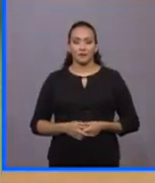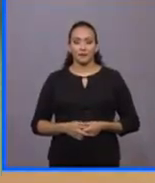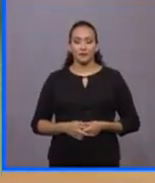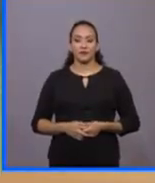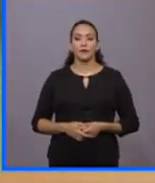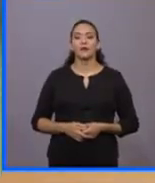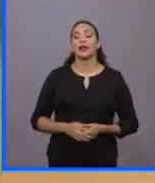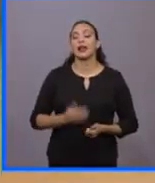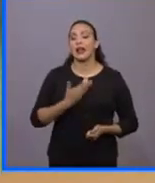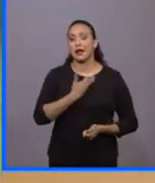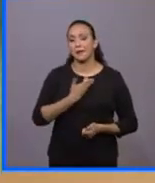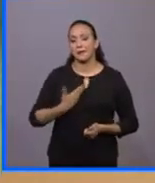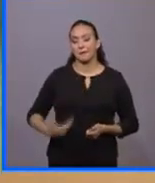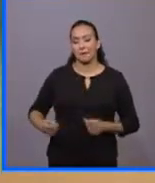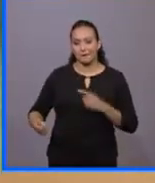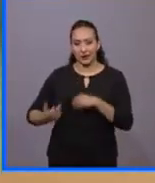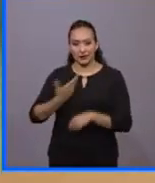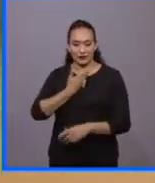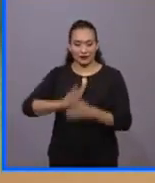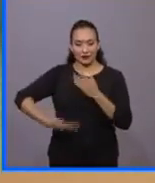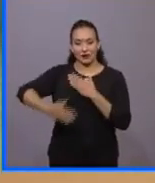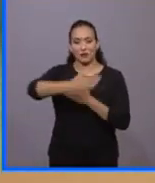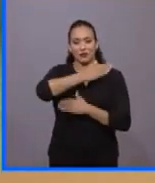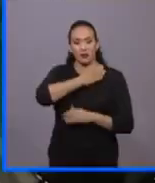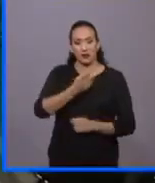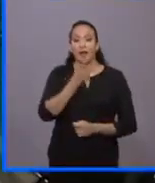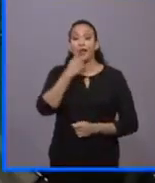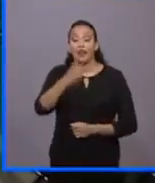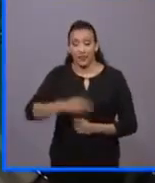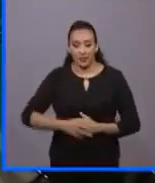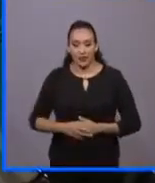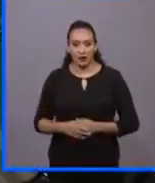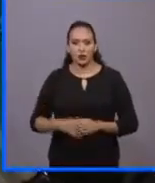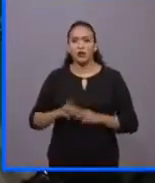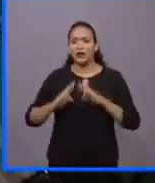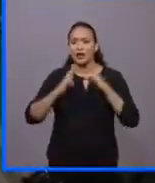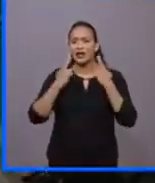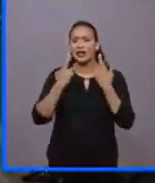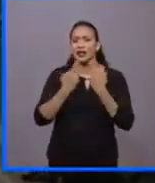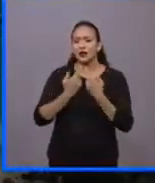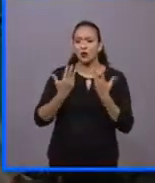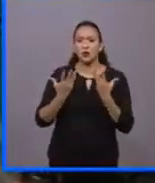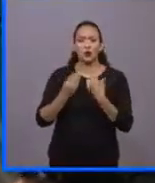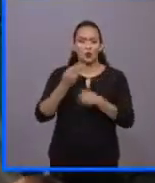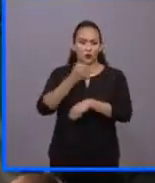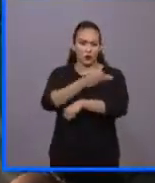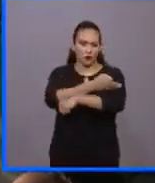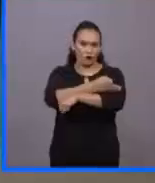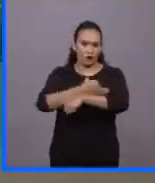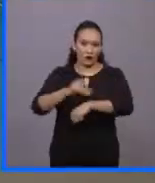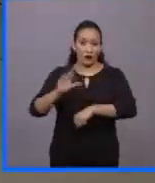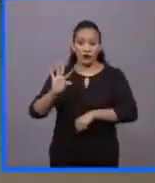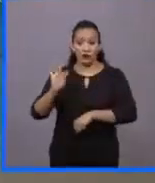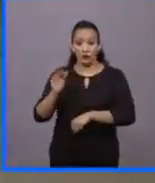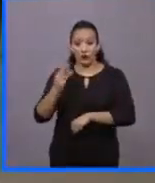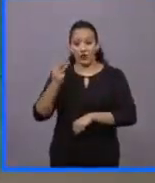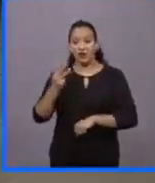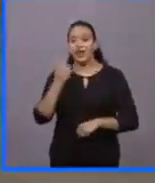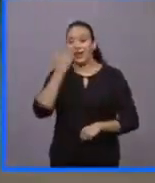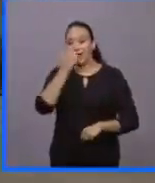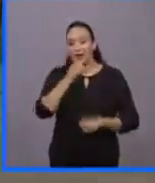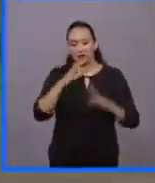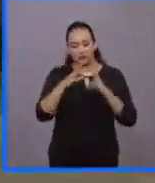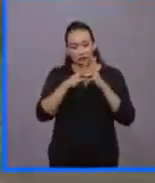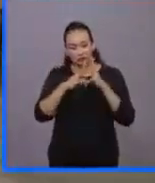La presidenta de la República, Claudia Sheinbaum, aseguró que durante la reunión que sostuvo con familiares de los 43